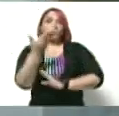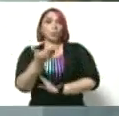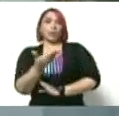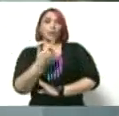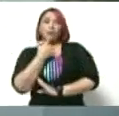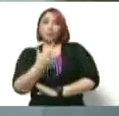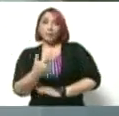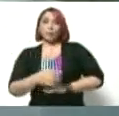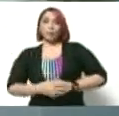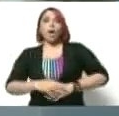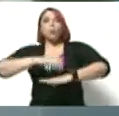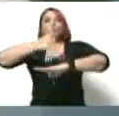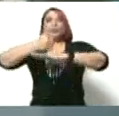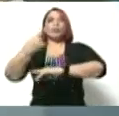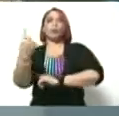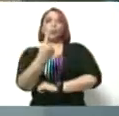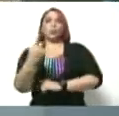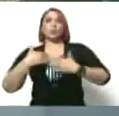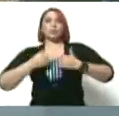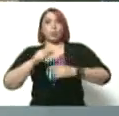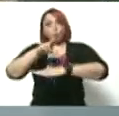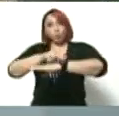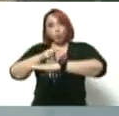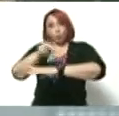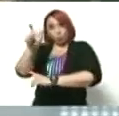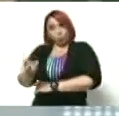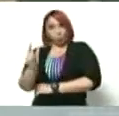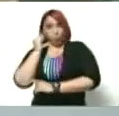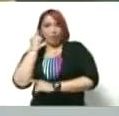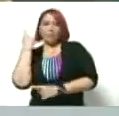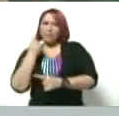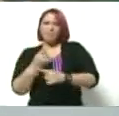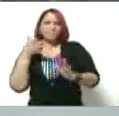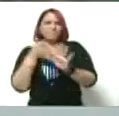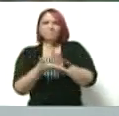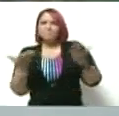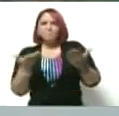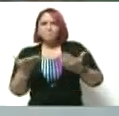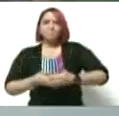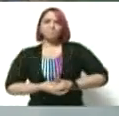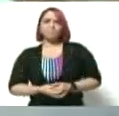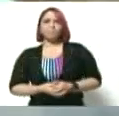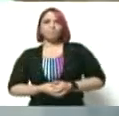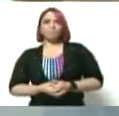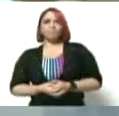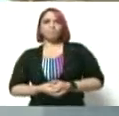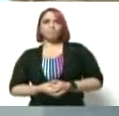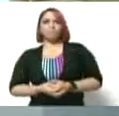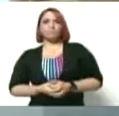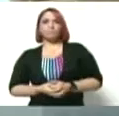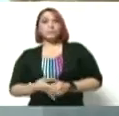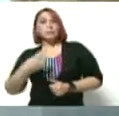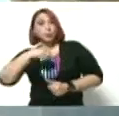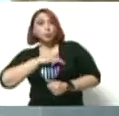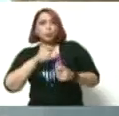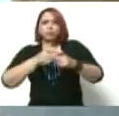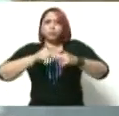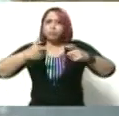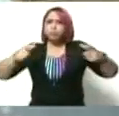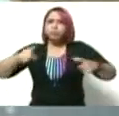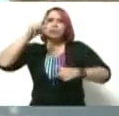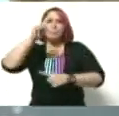la autoridad única de salud la doctora torres tiene que ver con el hecho de que estamos ampliando también la